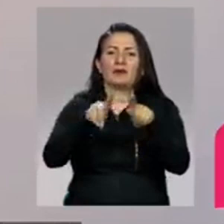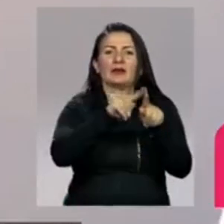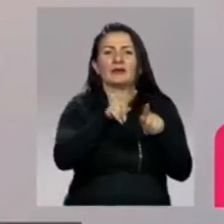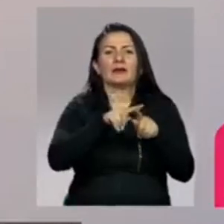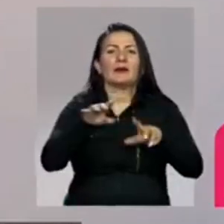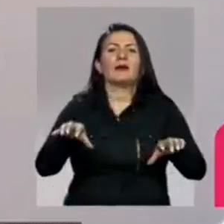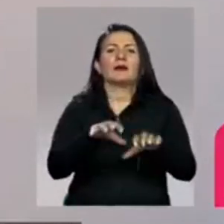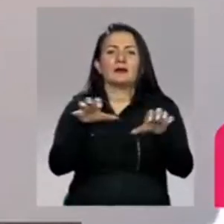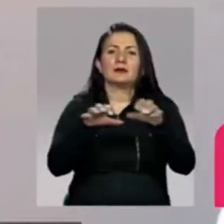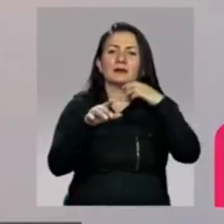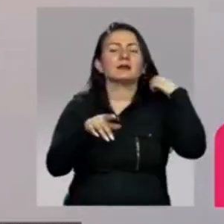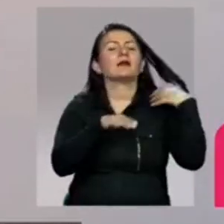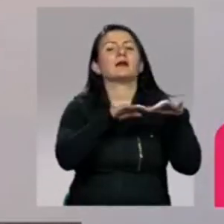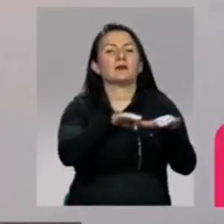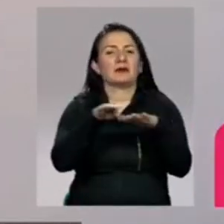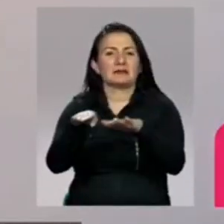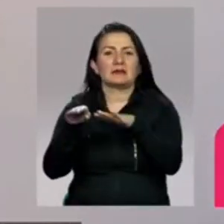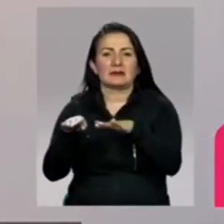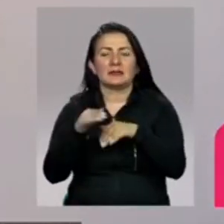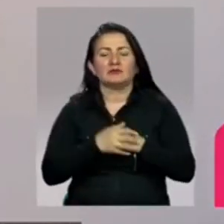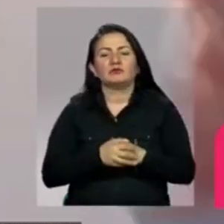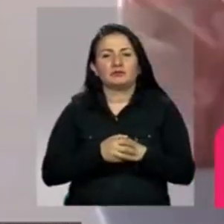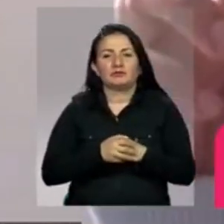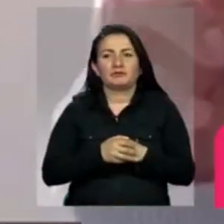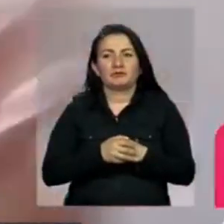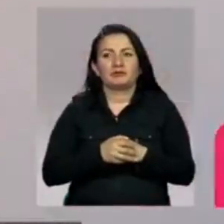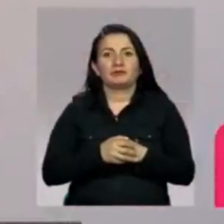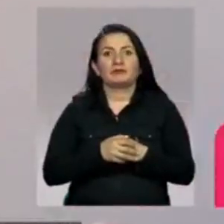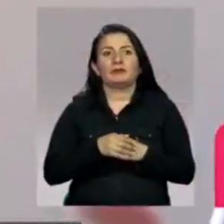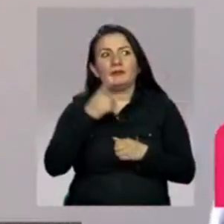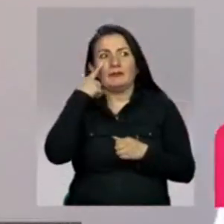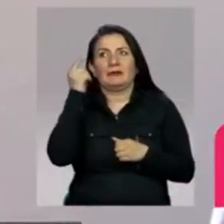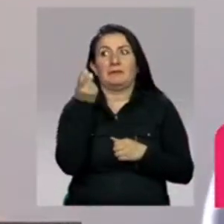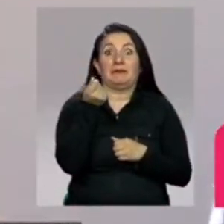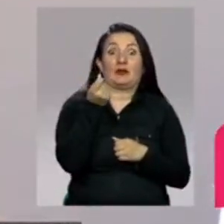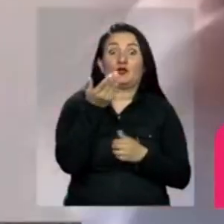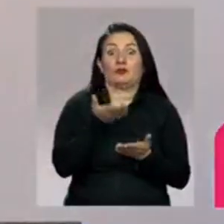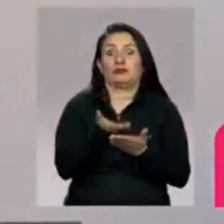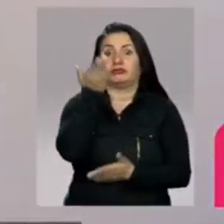que represente ese plus